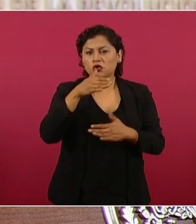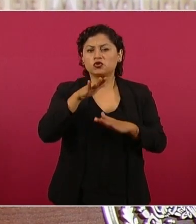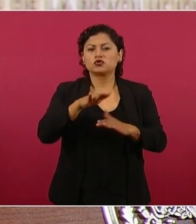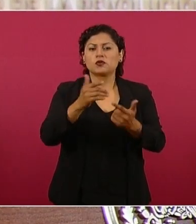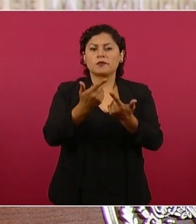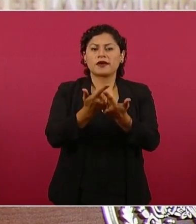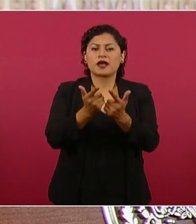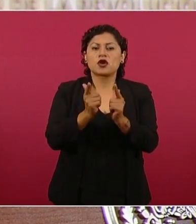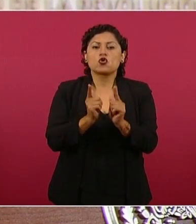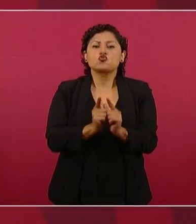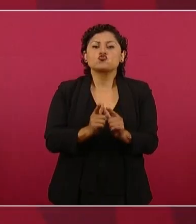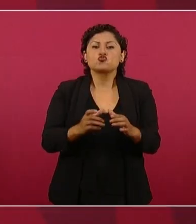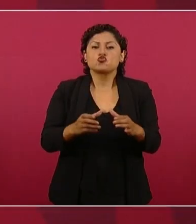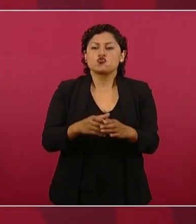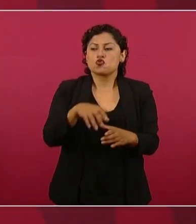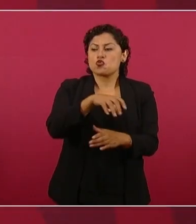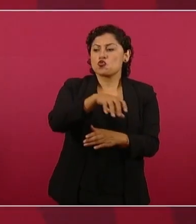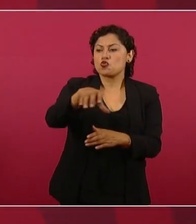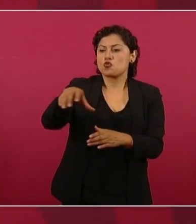que hay